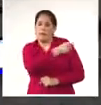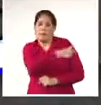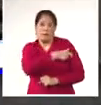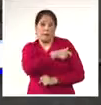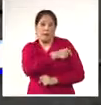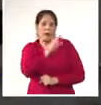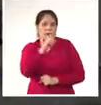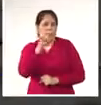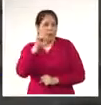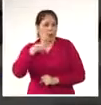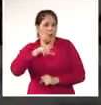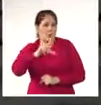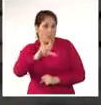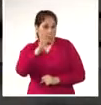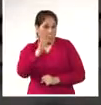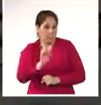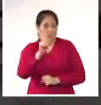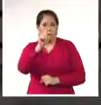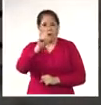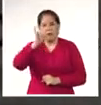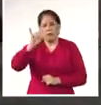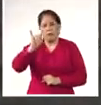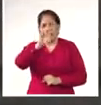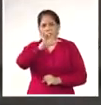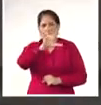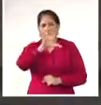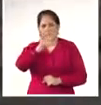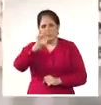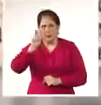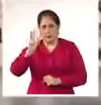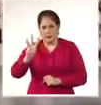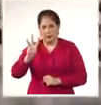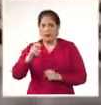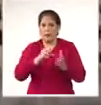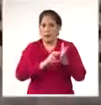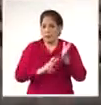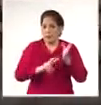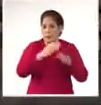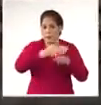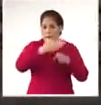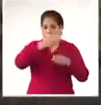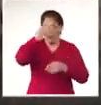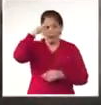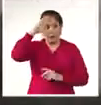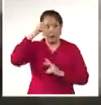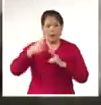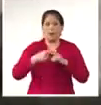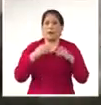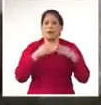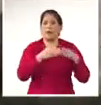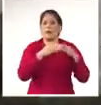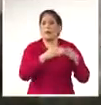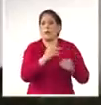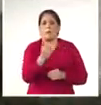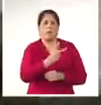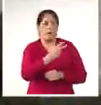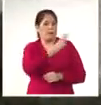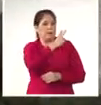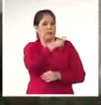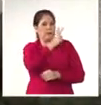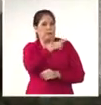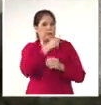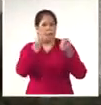jóvenes cubanos el 26 de julio de 1953 en las provincias de Santiago de Cuba y Granma. Las máximas